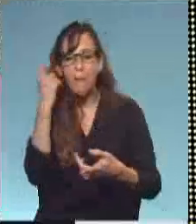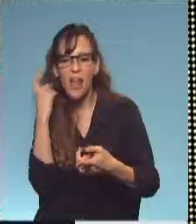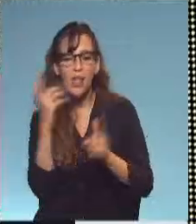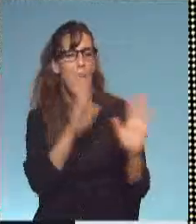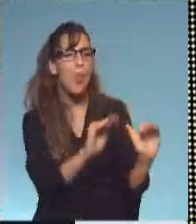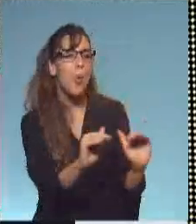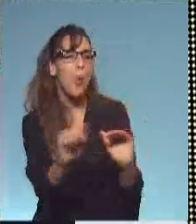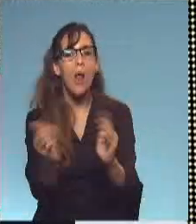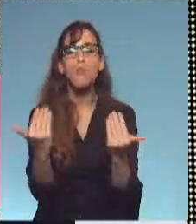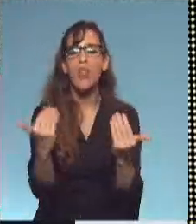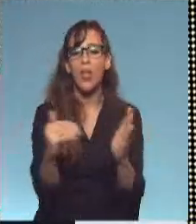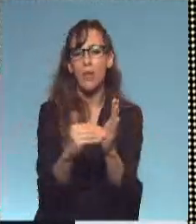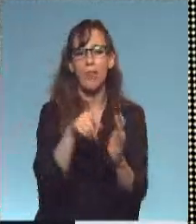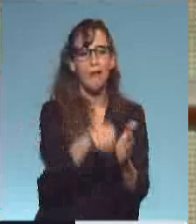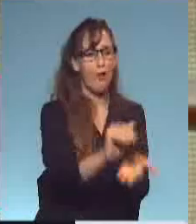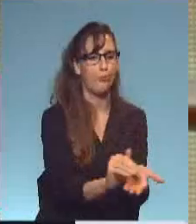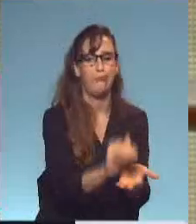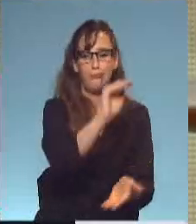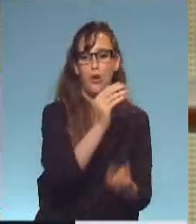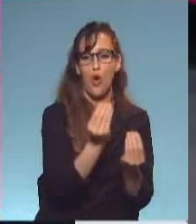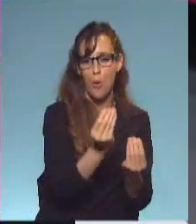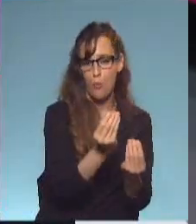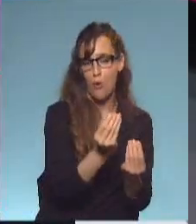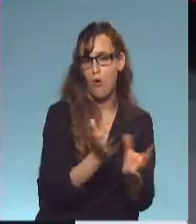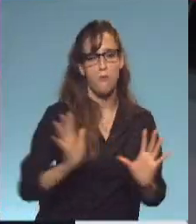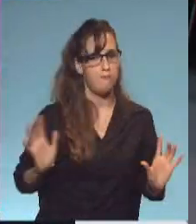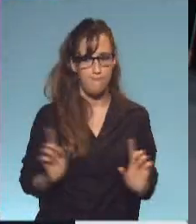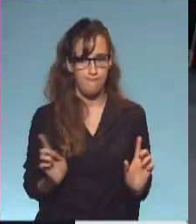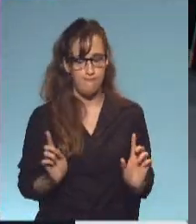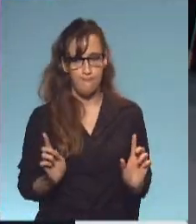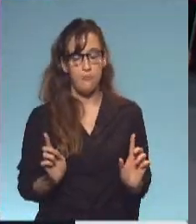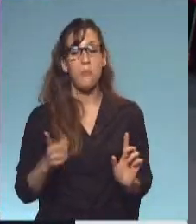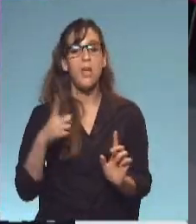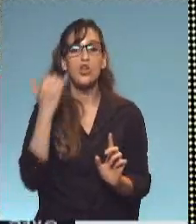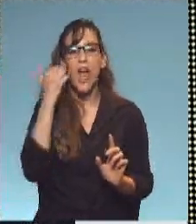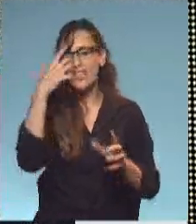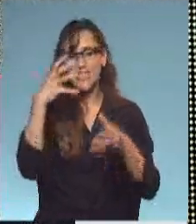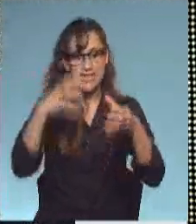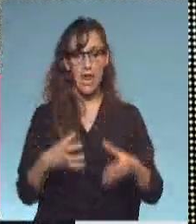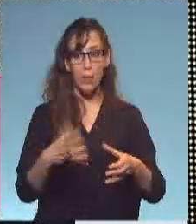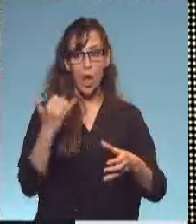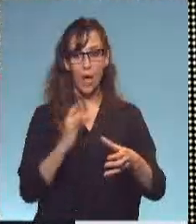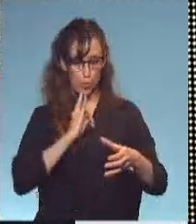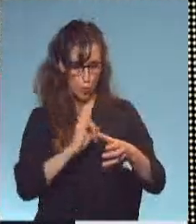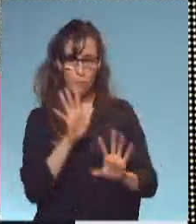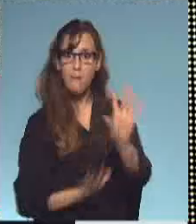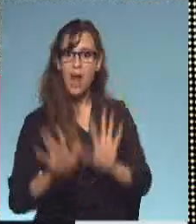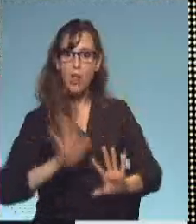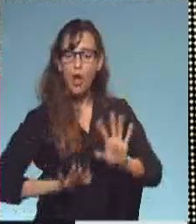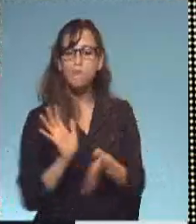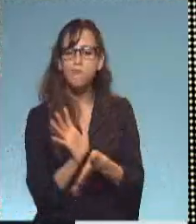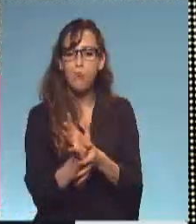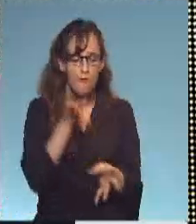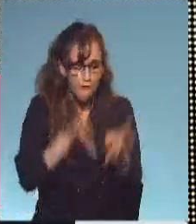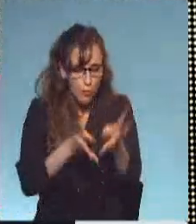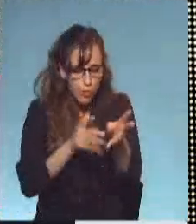igual, solo dependiendo de tu crianza y educación. Es exquisito el cerebro. O sea, el cerebro, claro, y ya está estructurado de ciertas formas que explican lo que